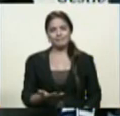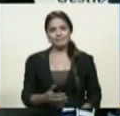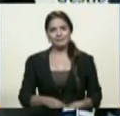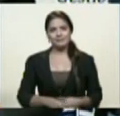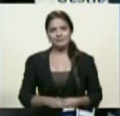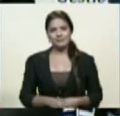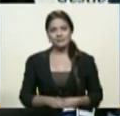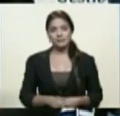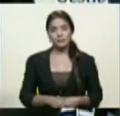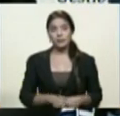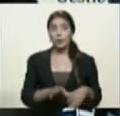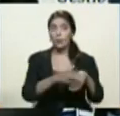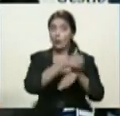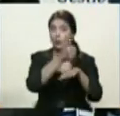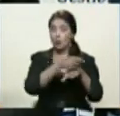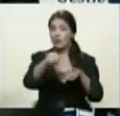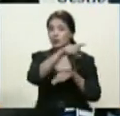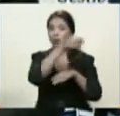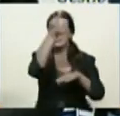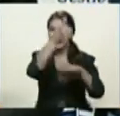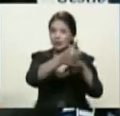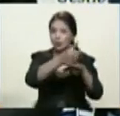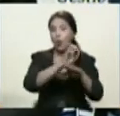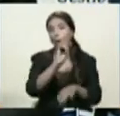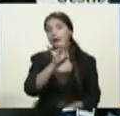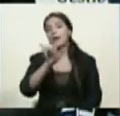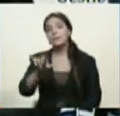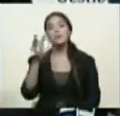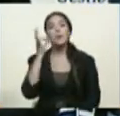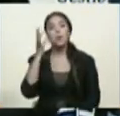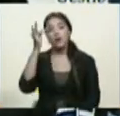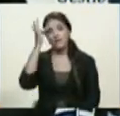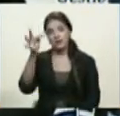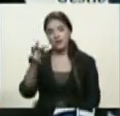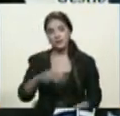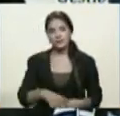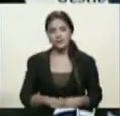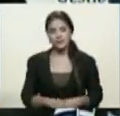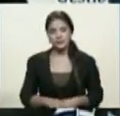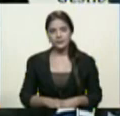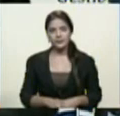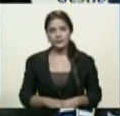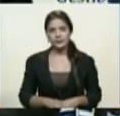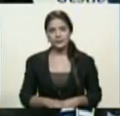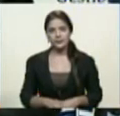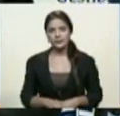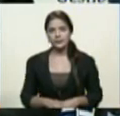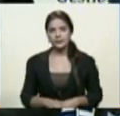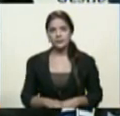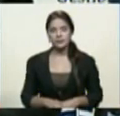por directores generales y por la propia ex fiscal general de la república